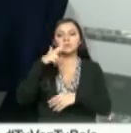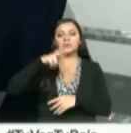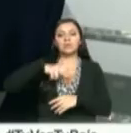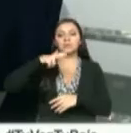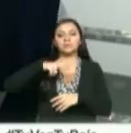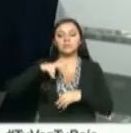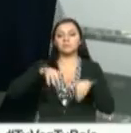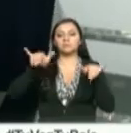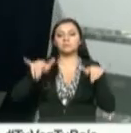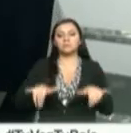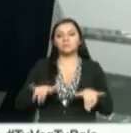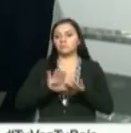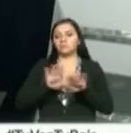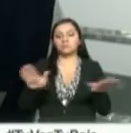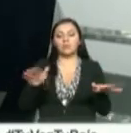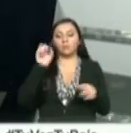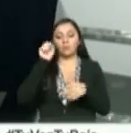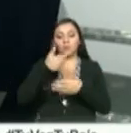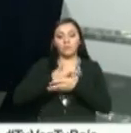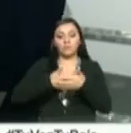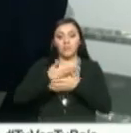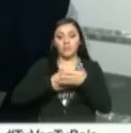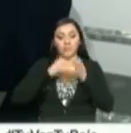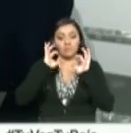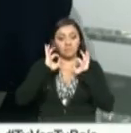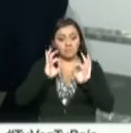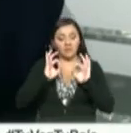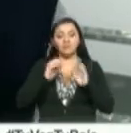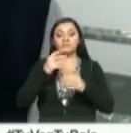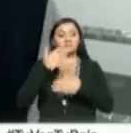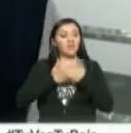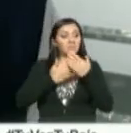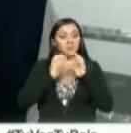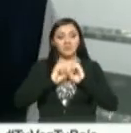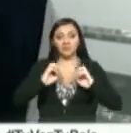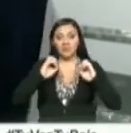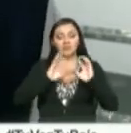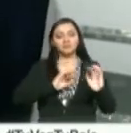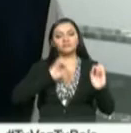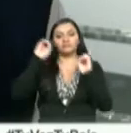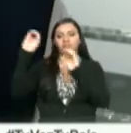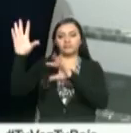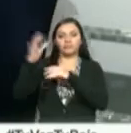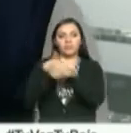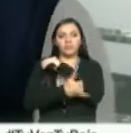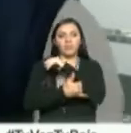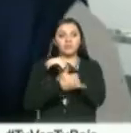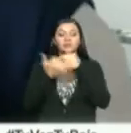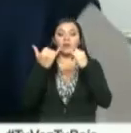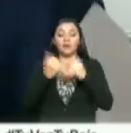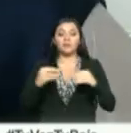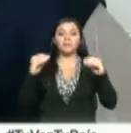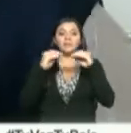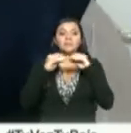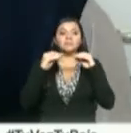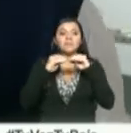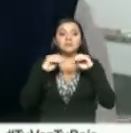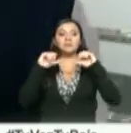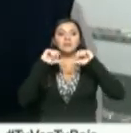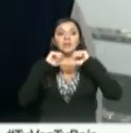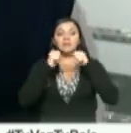a las personas para que pudieran solicitar el refugio una vez que ingresaran al Ecuador. Y lo que algunos